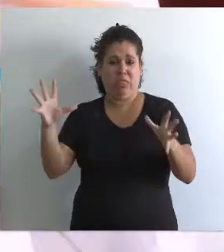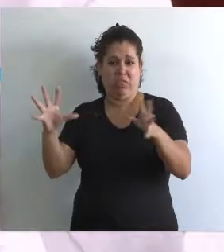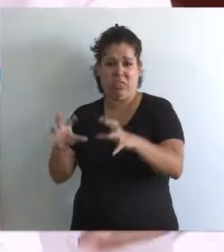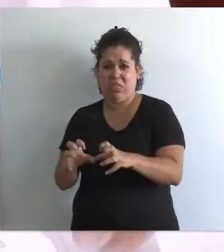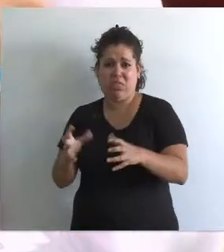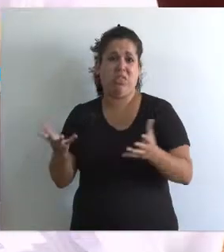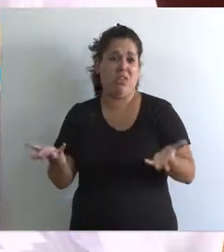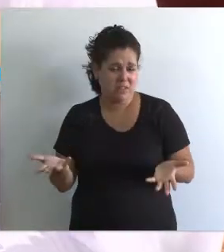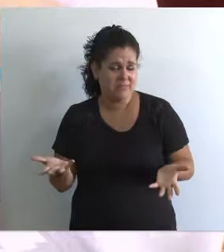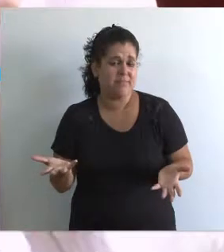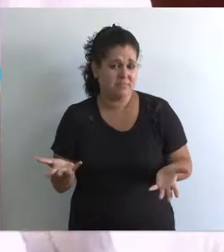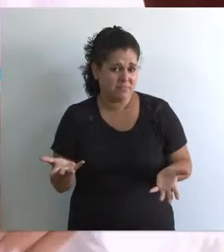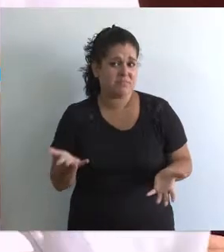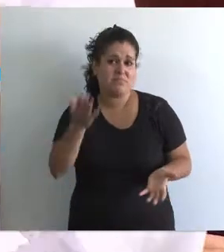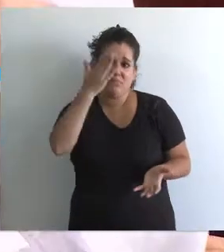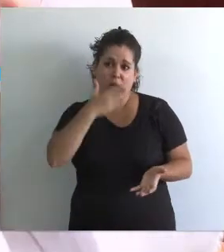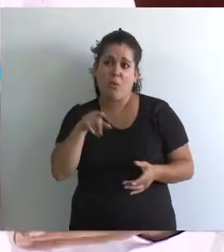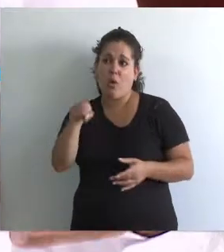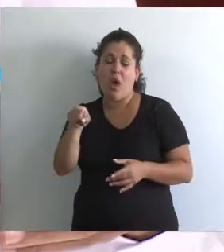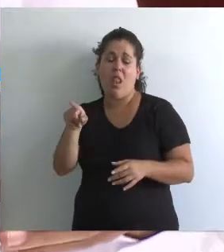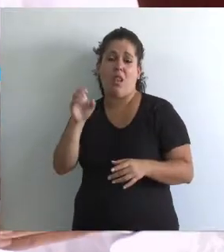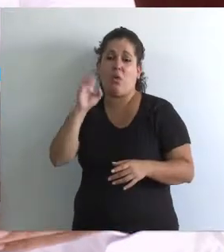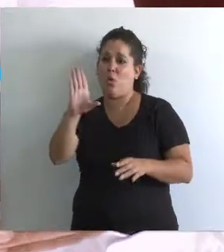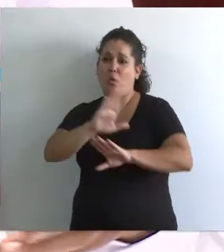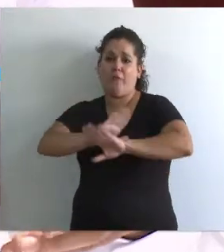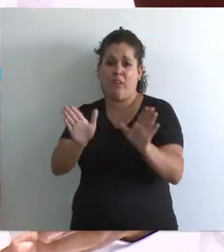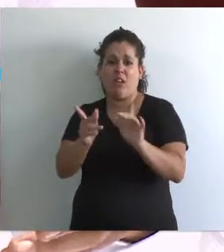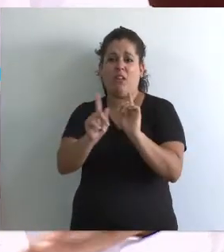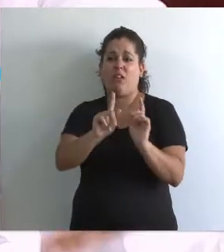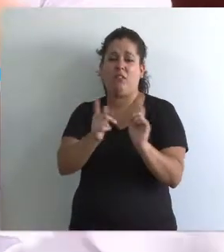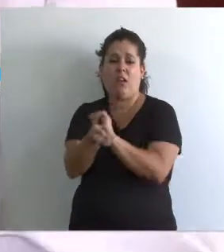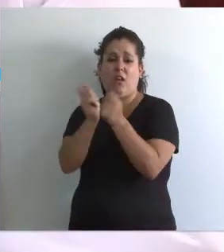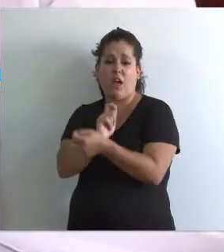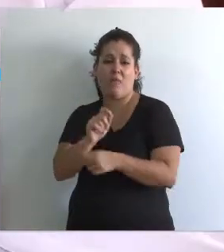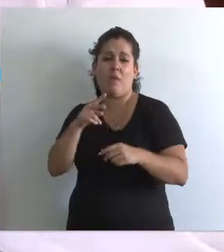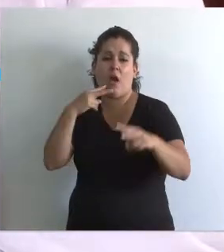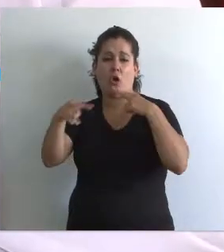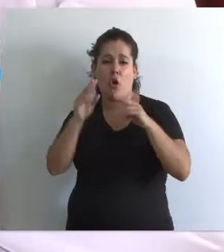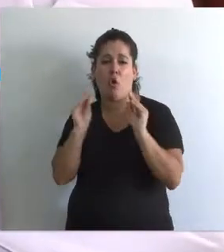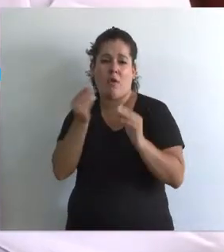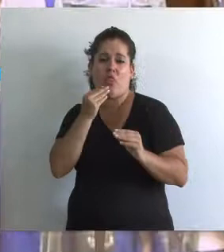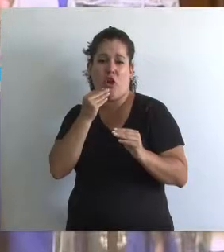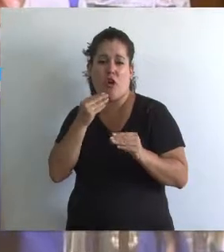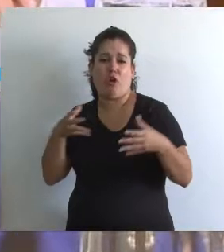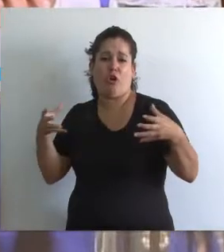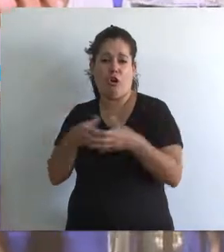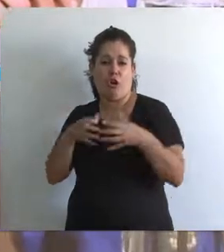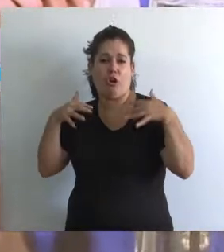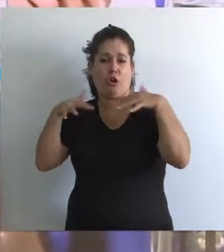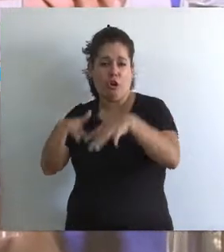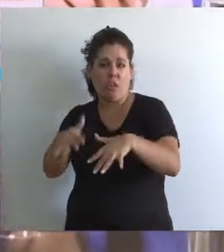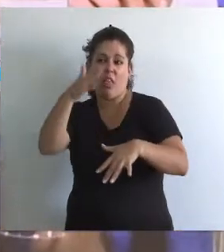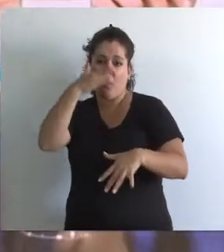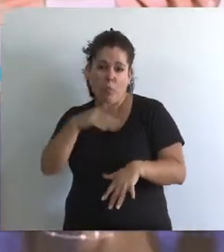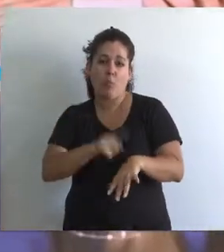club se transformó después en un comedor comunitario, en muchas oportunidades de la etapa política, argentina y económica, después